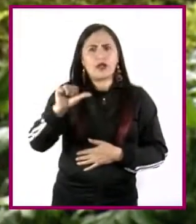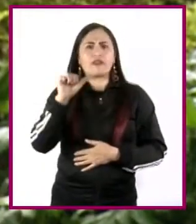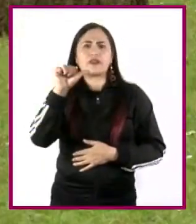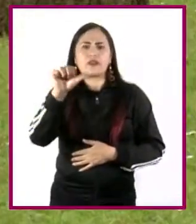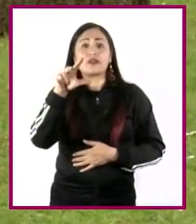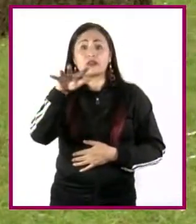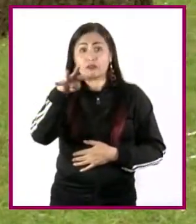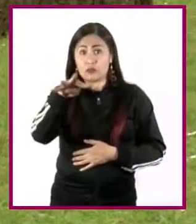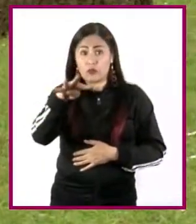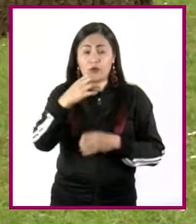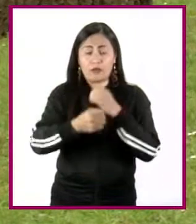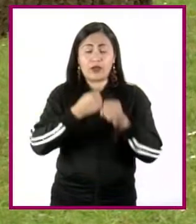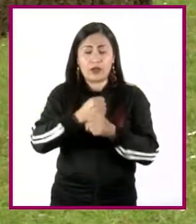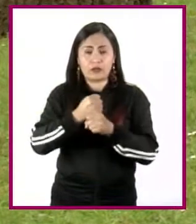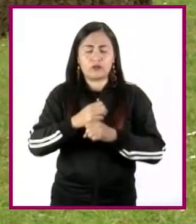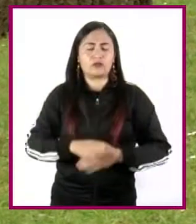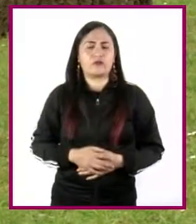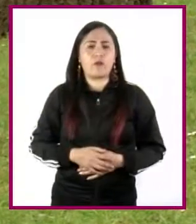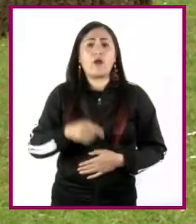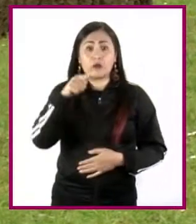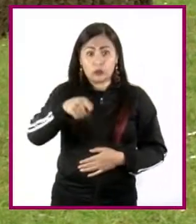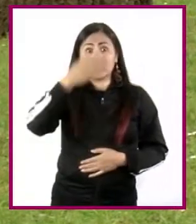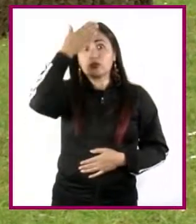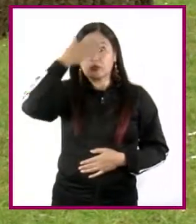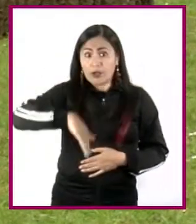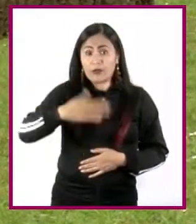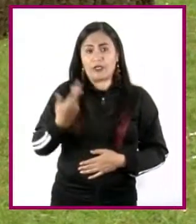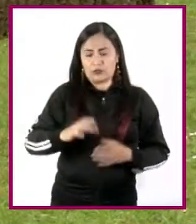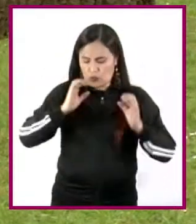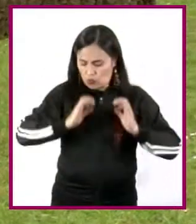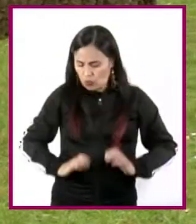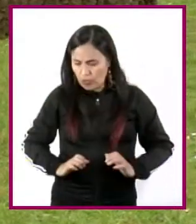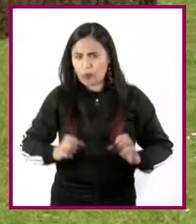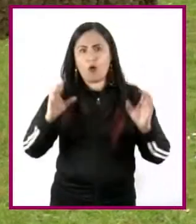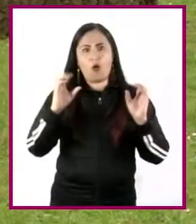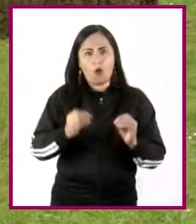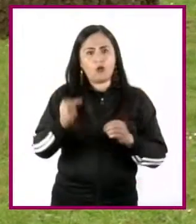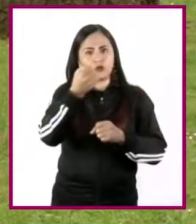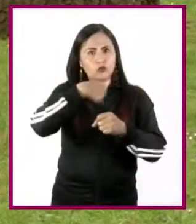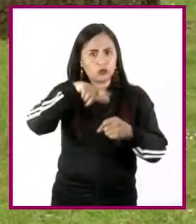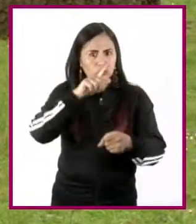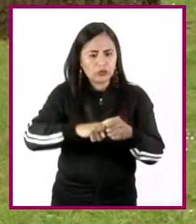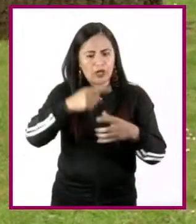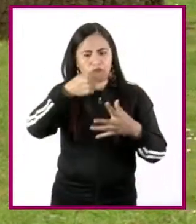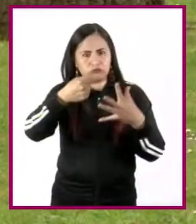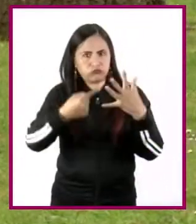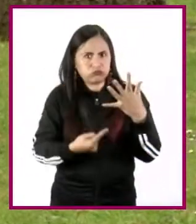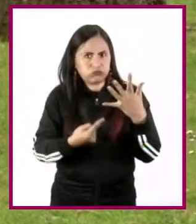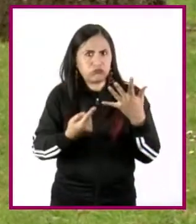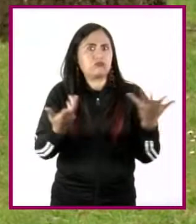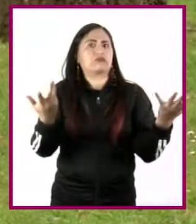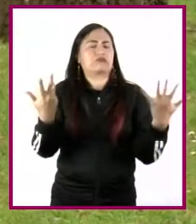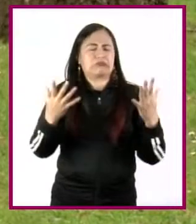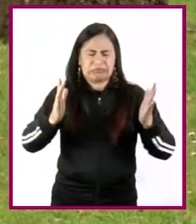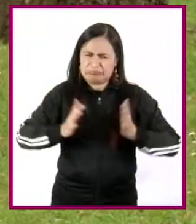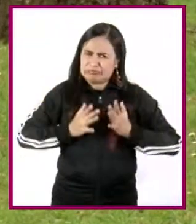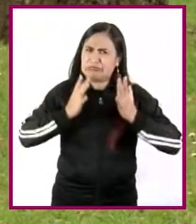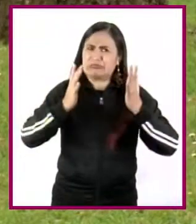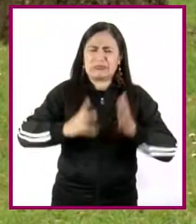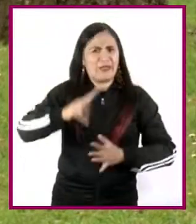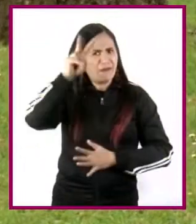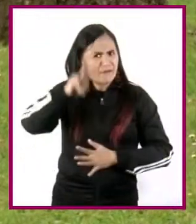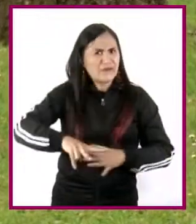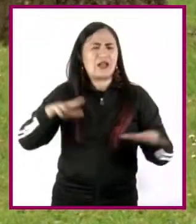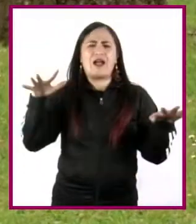años. ¿Sabías que las consecuencias biológicas y sociales de un embarazo en este rango de edad suelen ser impactantes?